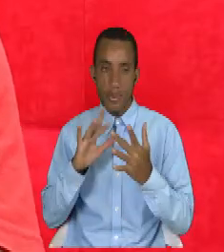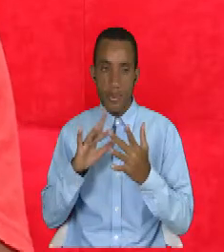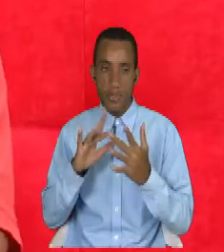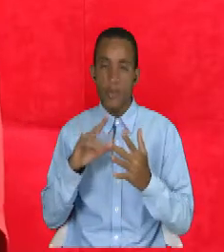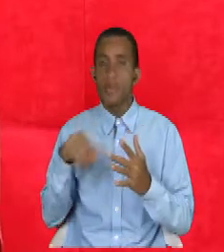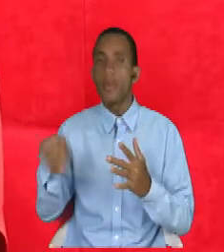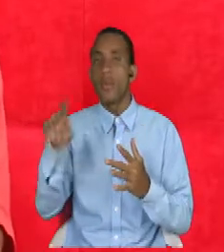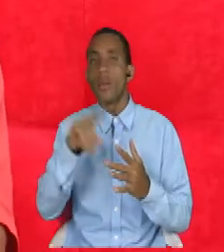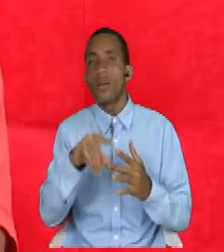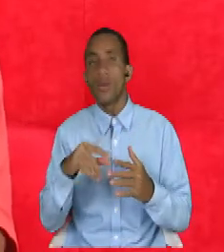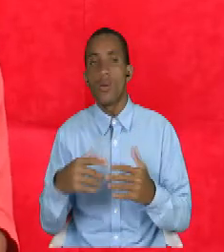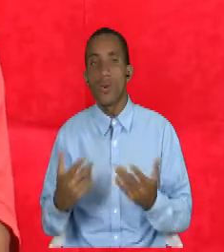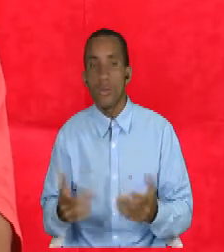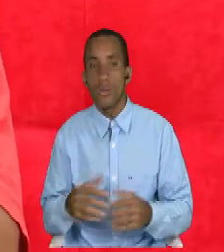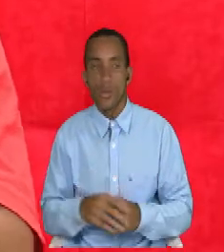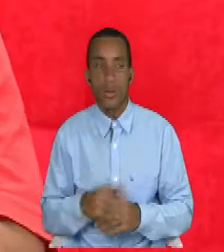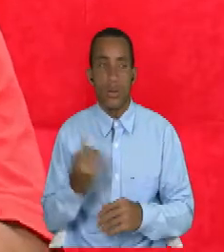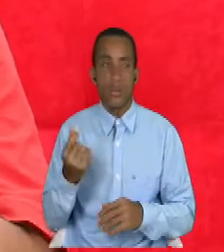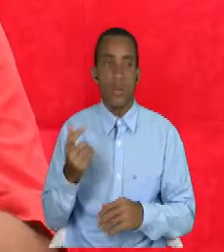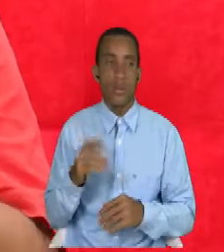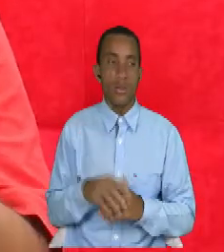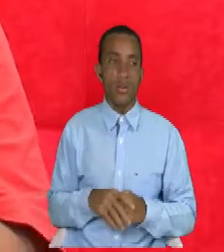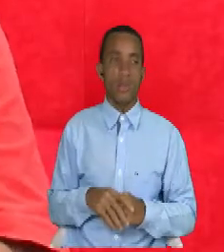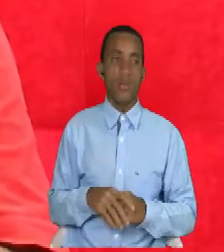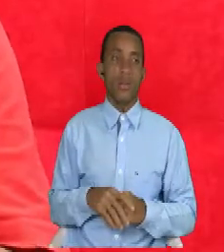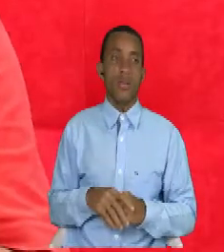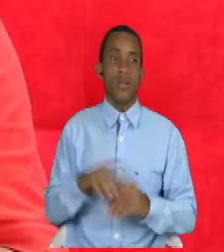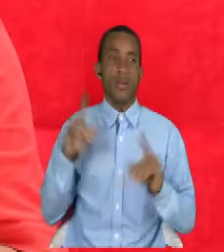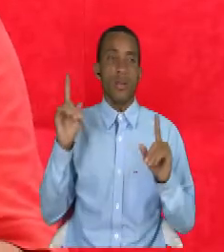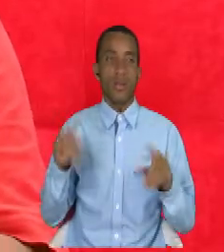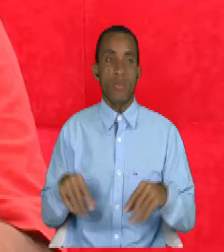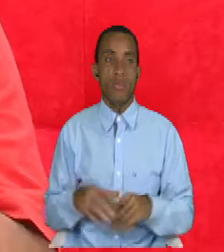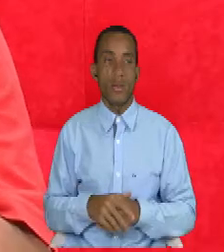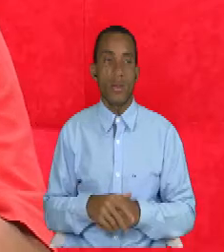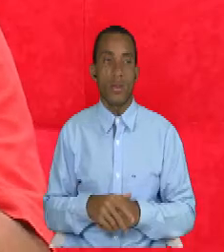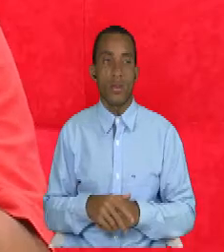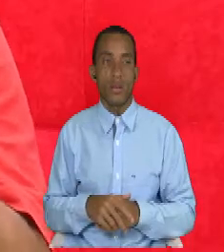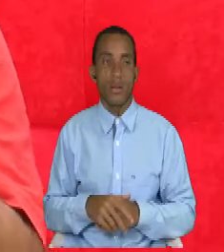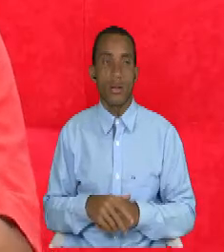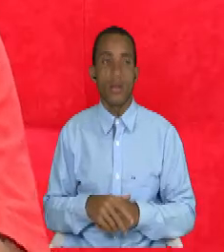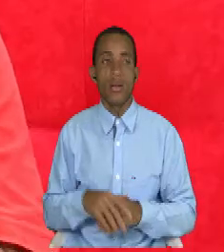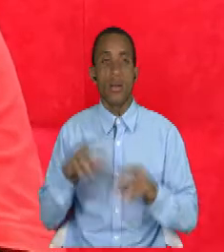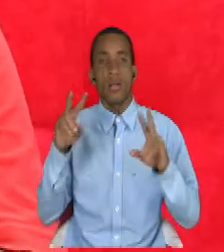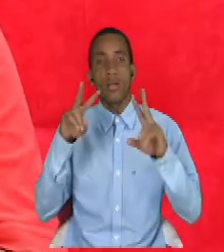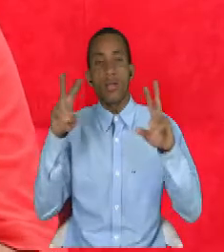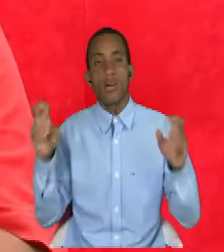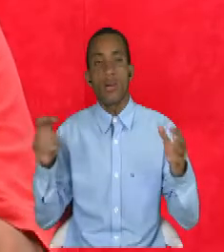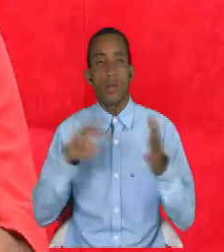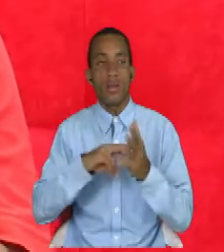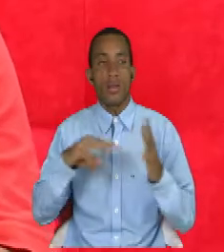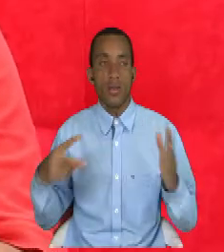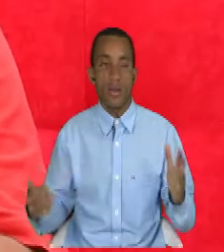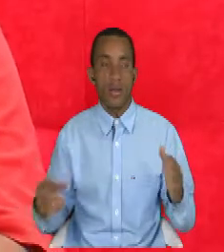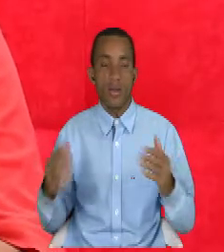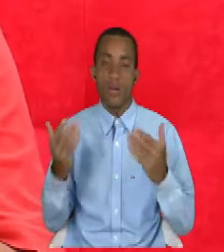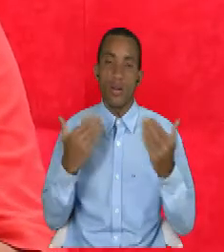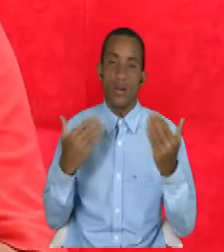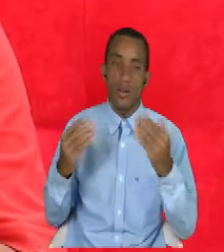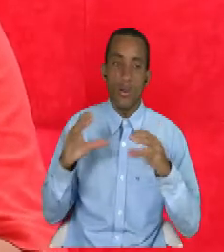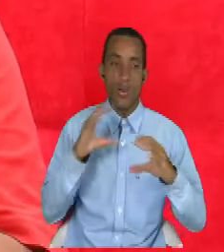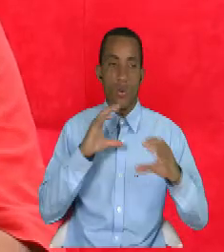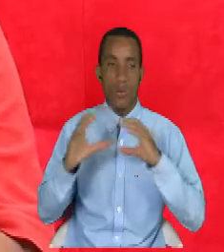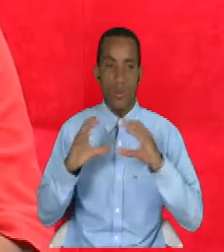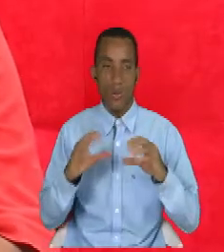que quiere y dos de acuerdo al presupuesto porque básicamente eso ese tema digital requiere una comunicación y una gestión